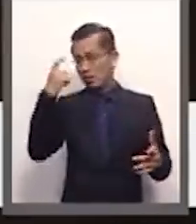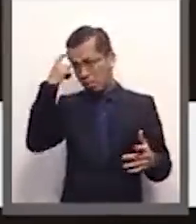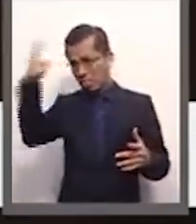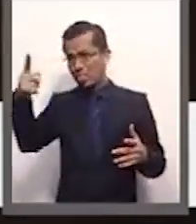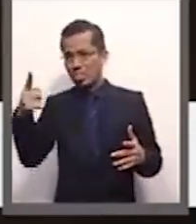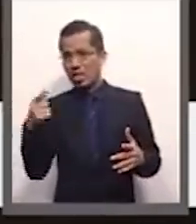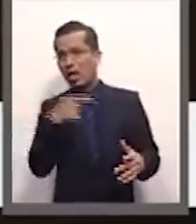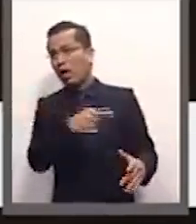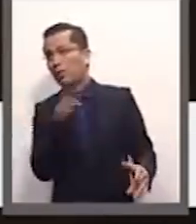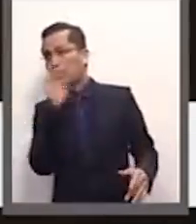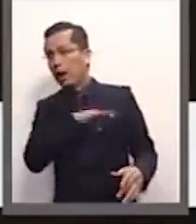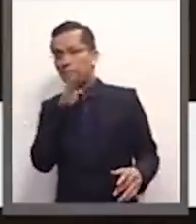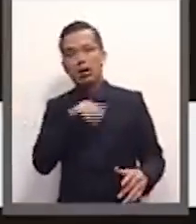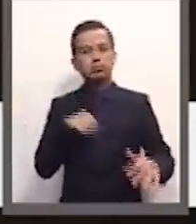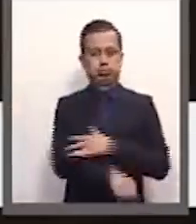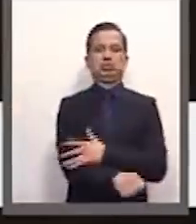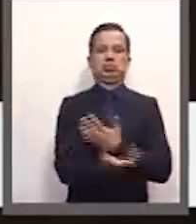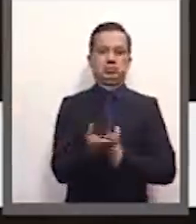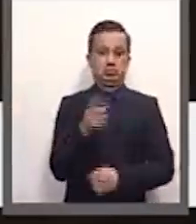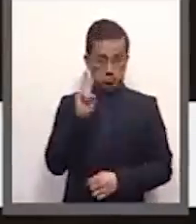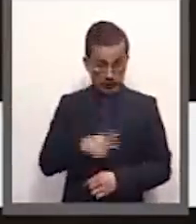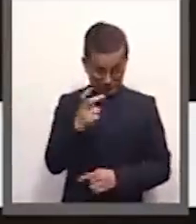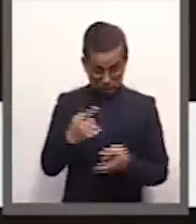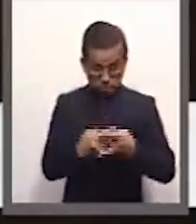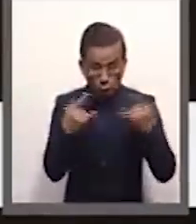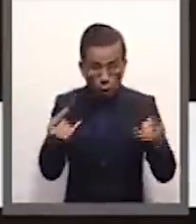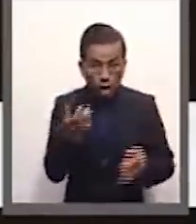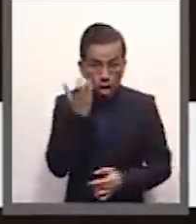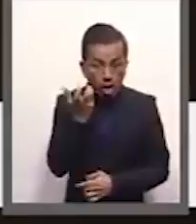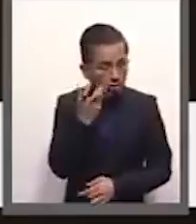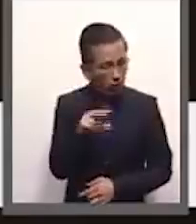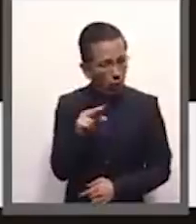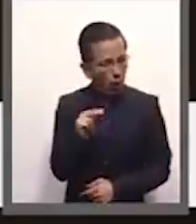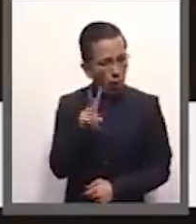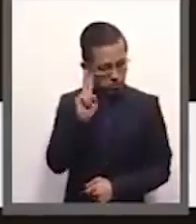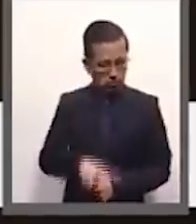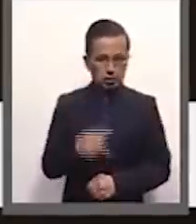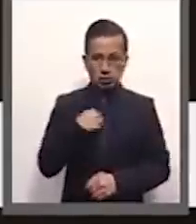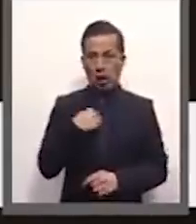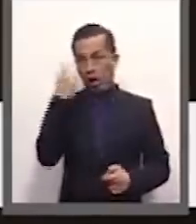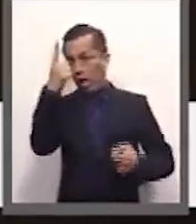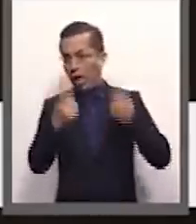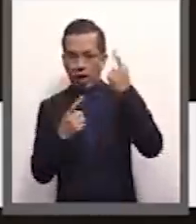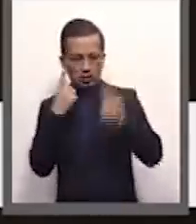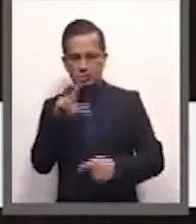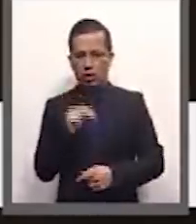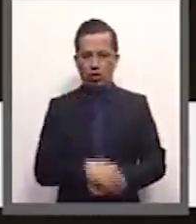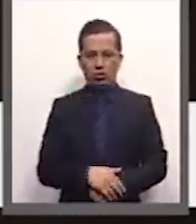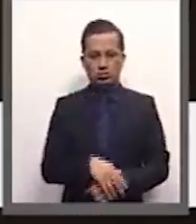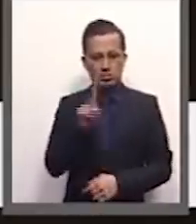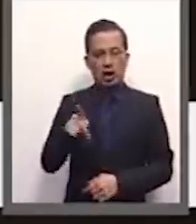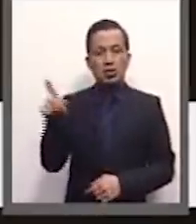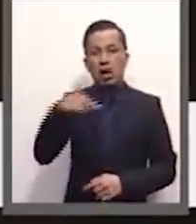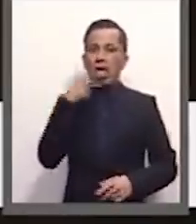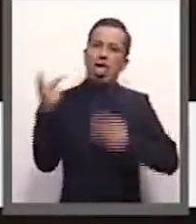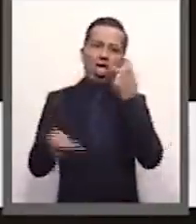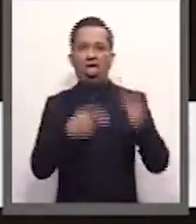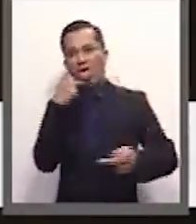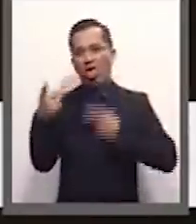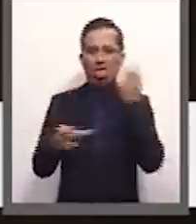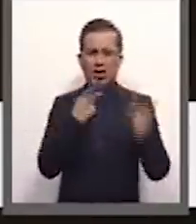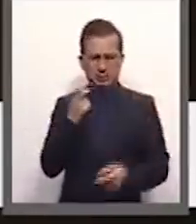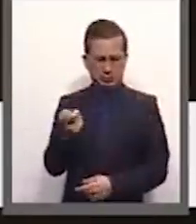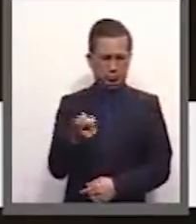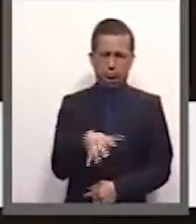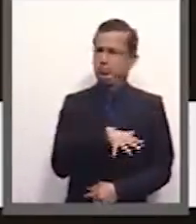No estamos hablando de historias ni de fantasías, no estamos hablando de patrañas. Repudio la demagogia de más de un